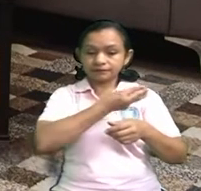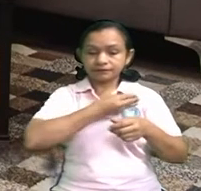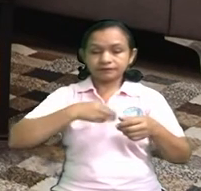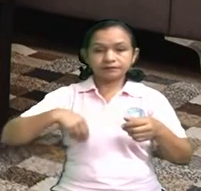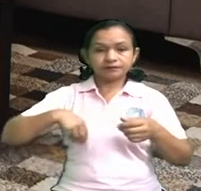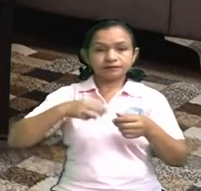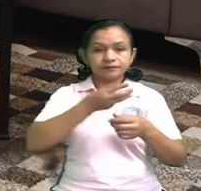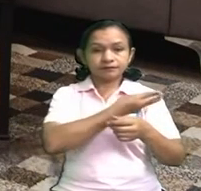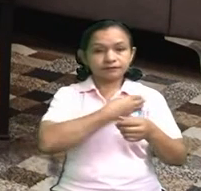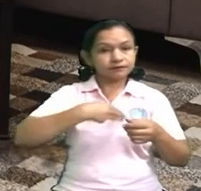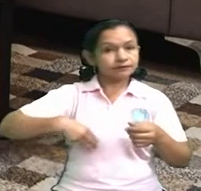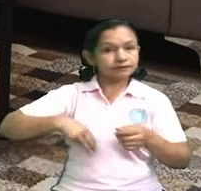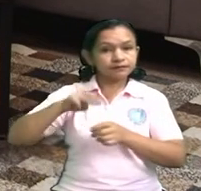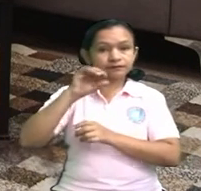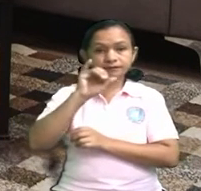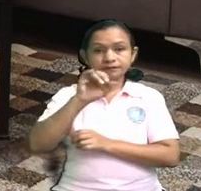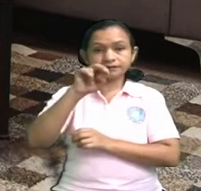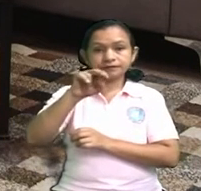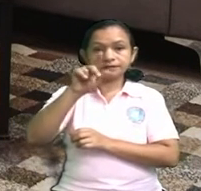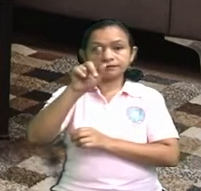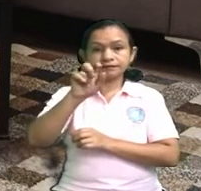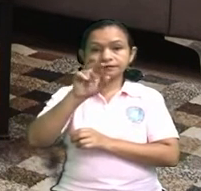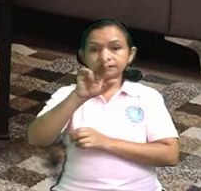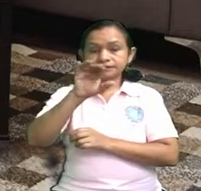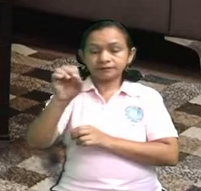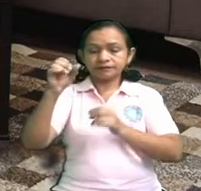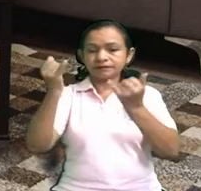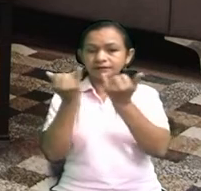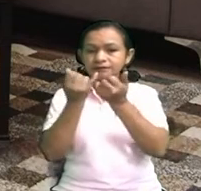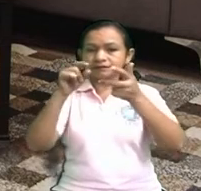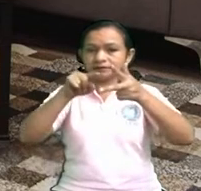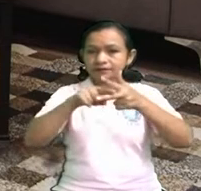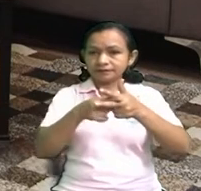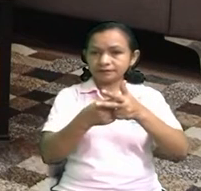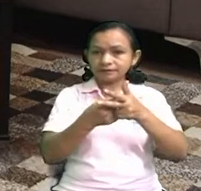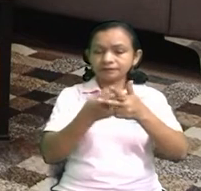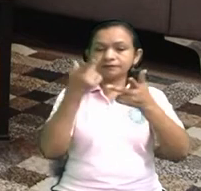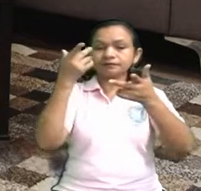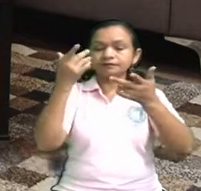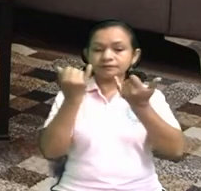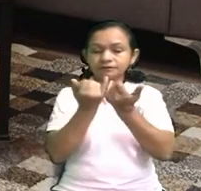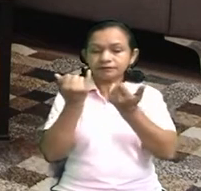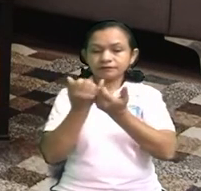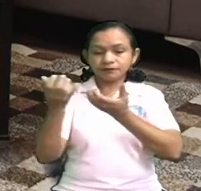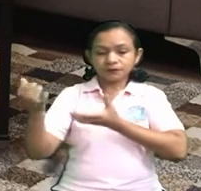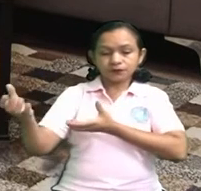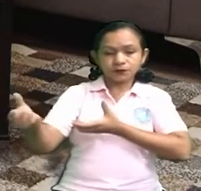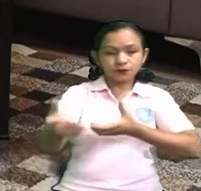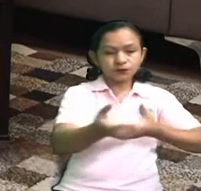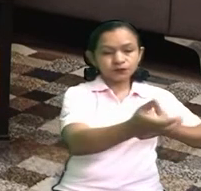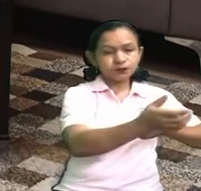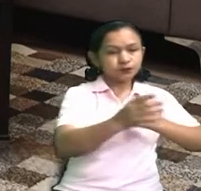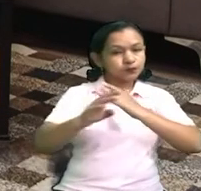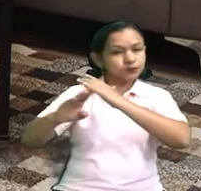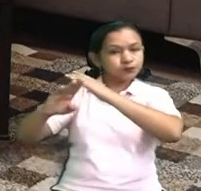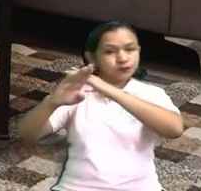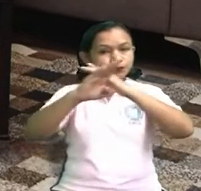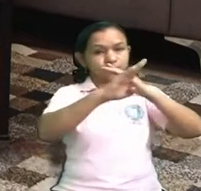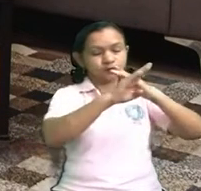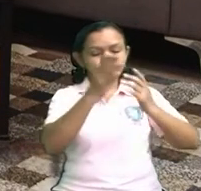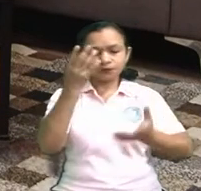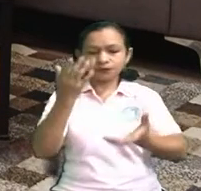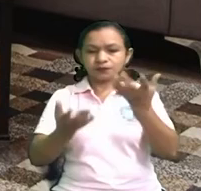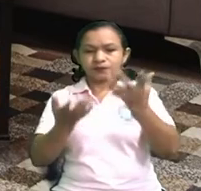del Interior, también nace el Sistema Nacional contra Incendios. Sistema Nacional contra Incendios.